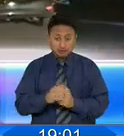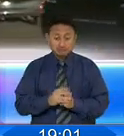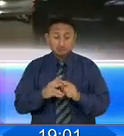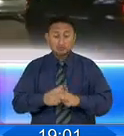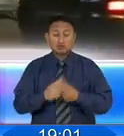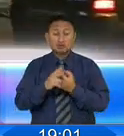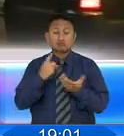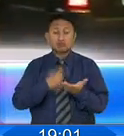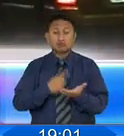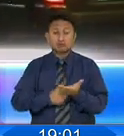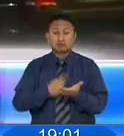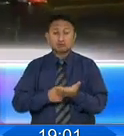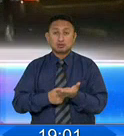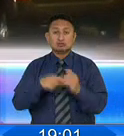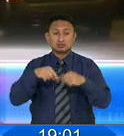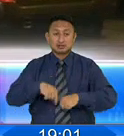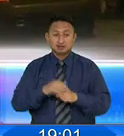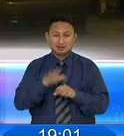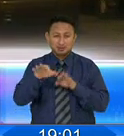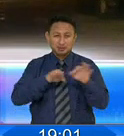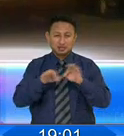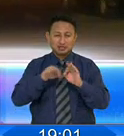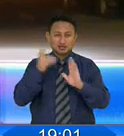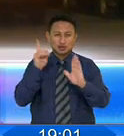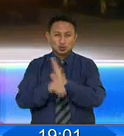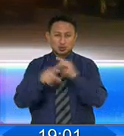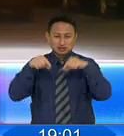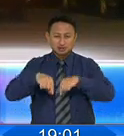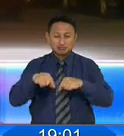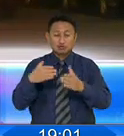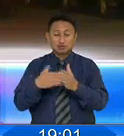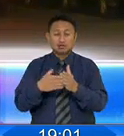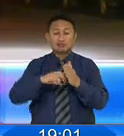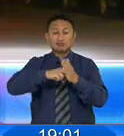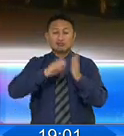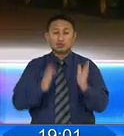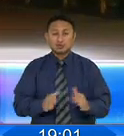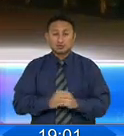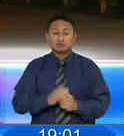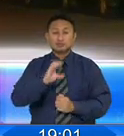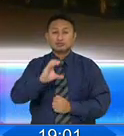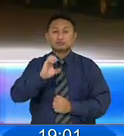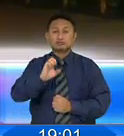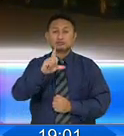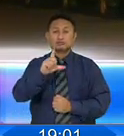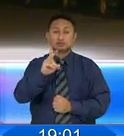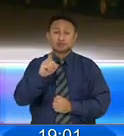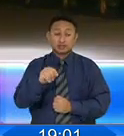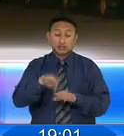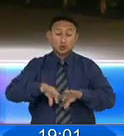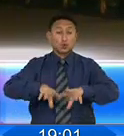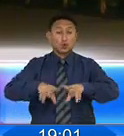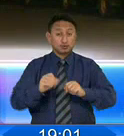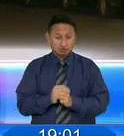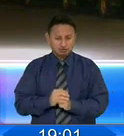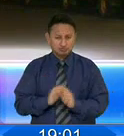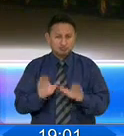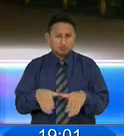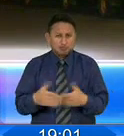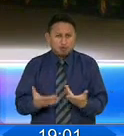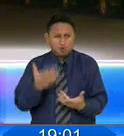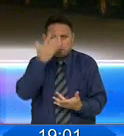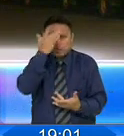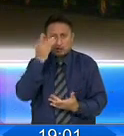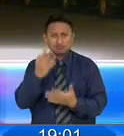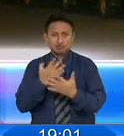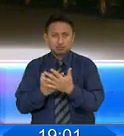de formulación de cargos en contra del contralor Pablo Celi, que está acusado de presunta corrupción. ¿De qué se lo acusa y por qué está detenido?